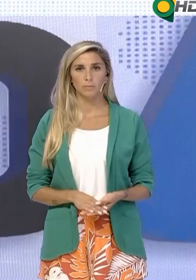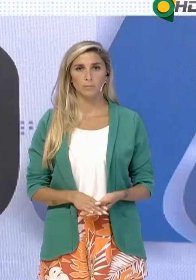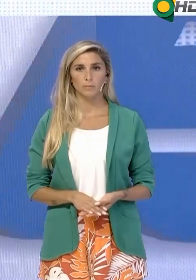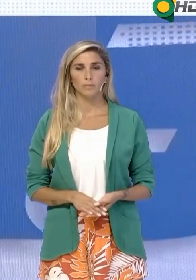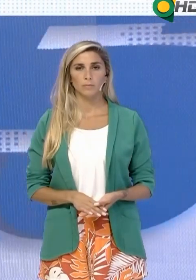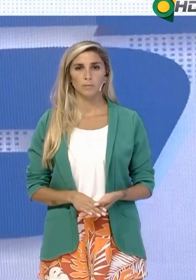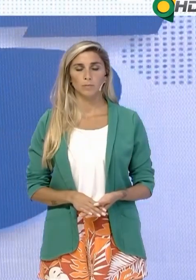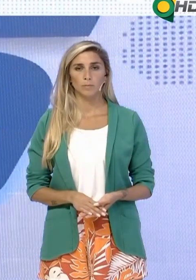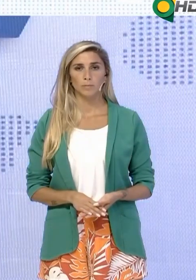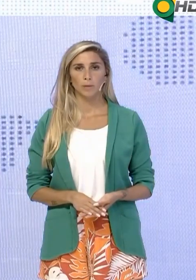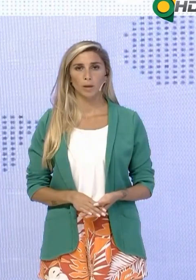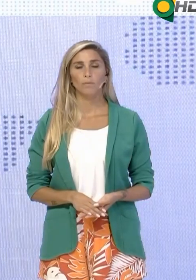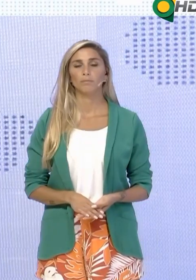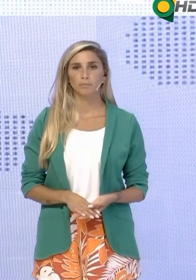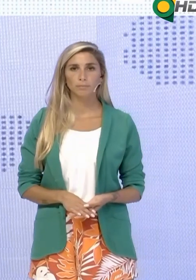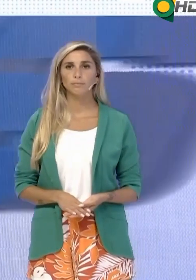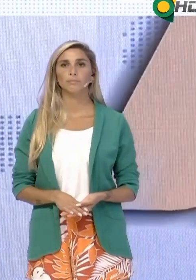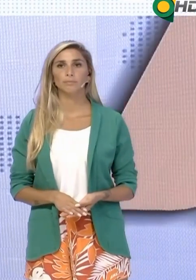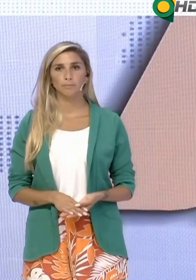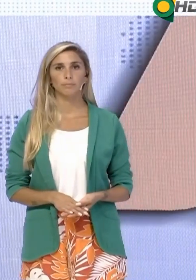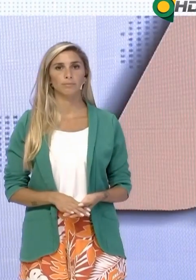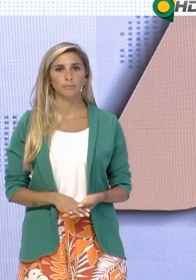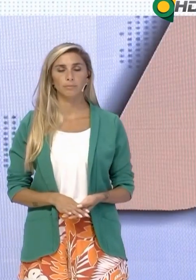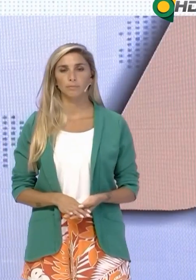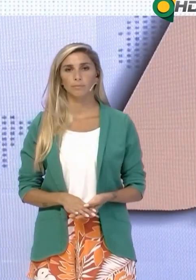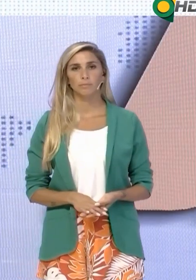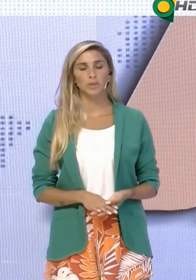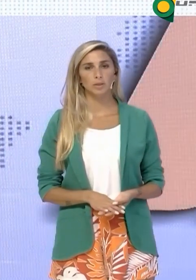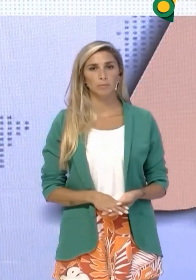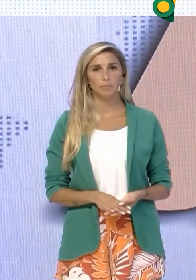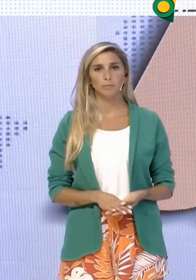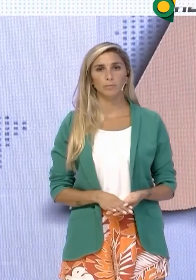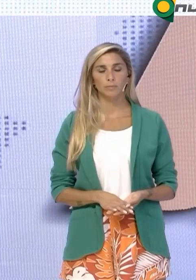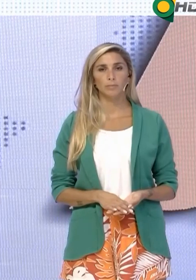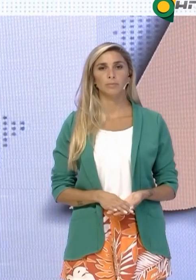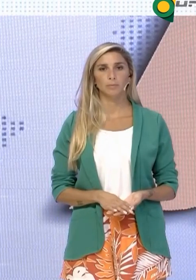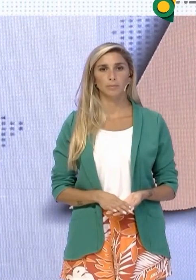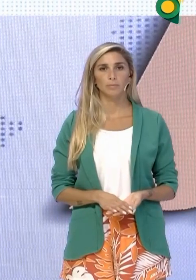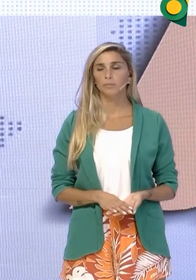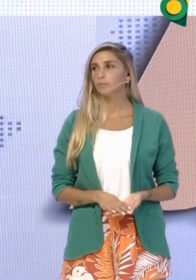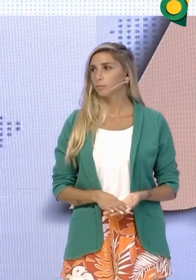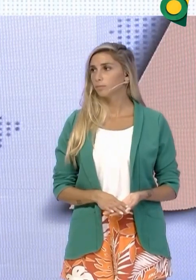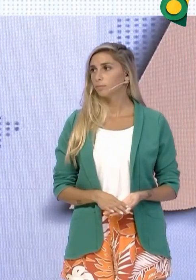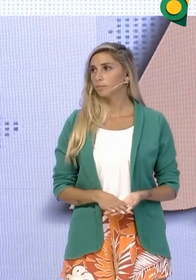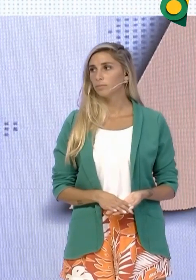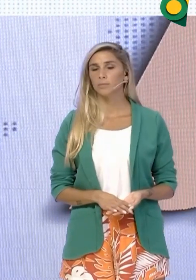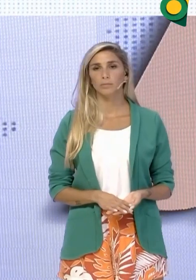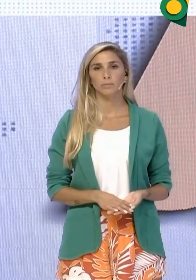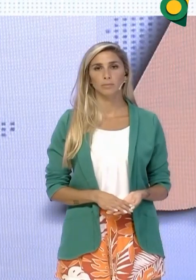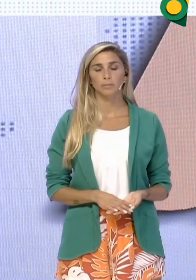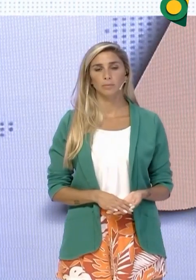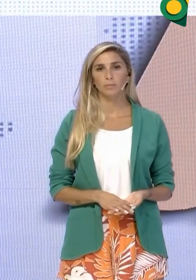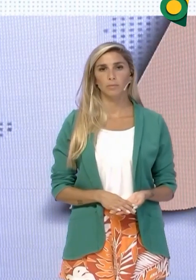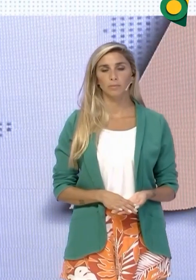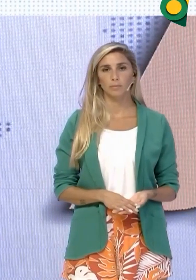texto a través de WhatsApp, una llamada telefónica, o sea, sí, por distintos medios yo tomo contacto y trato